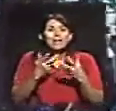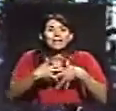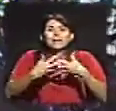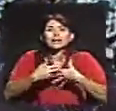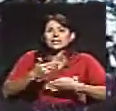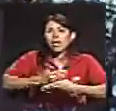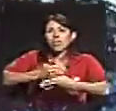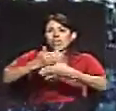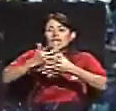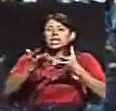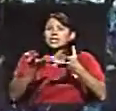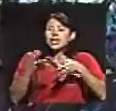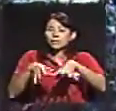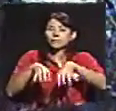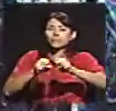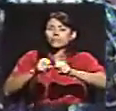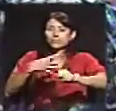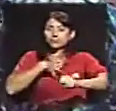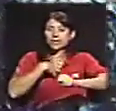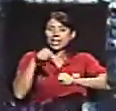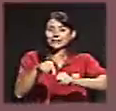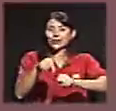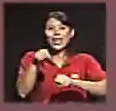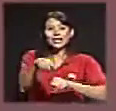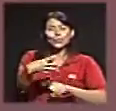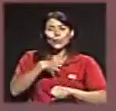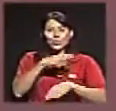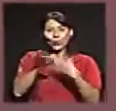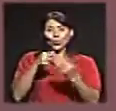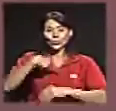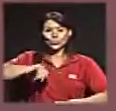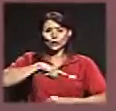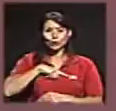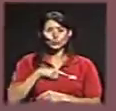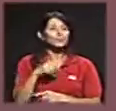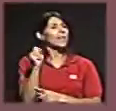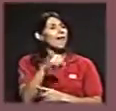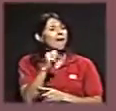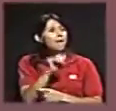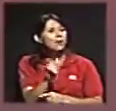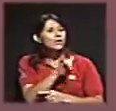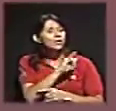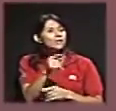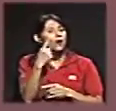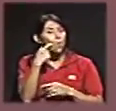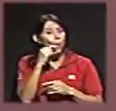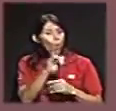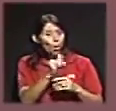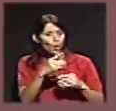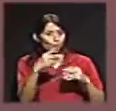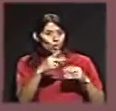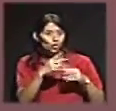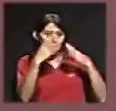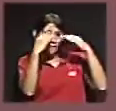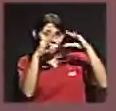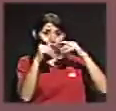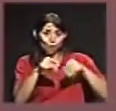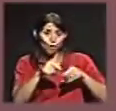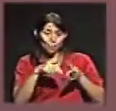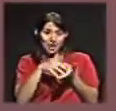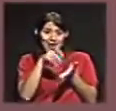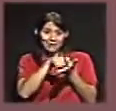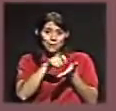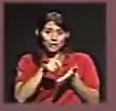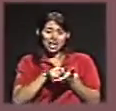querer apropiarse de eso que es patrimonio de todos nosotros. Y es que según nos informa el reportaje de Vinicio Chacón en